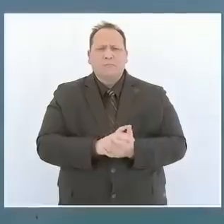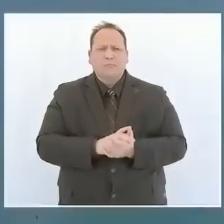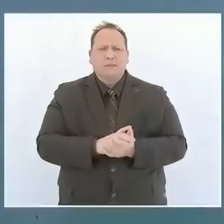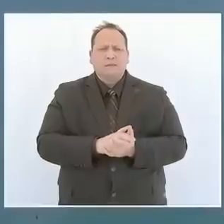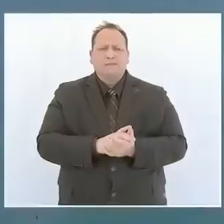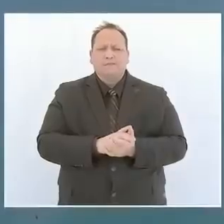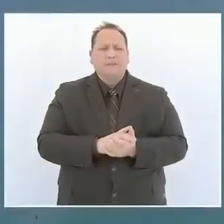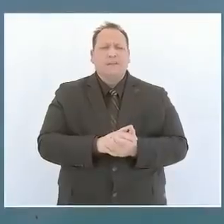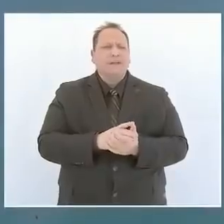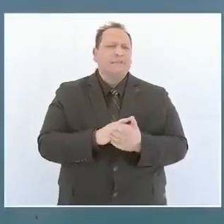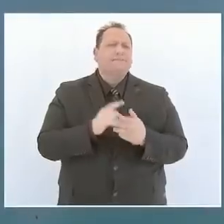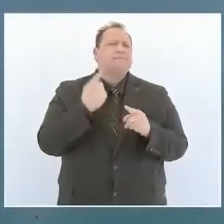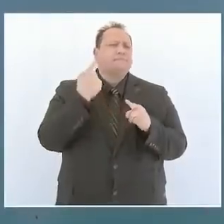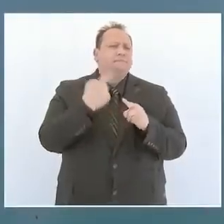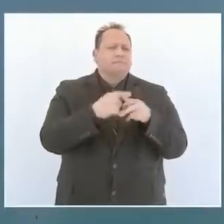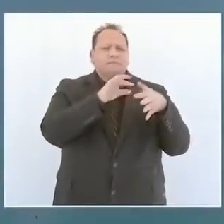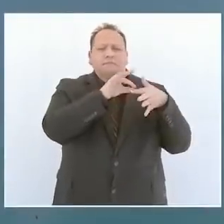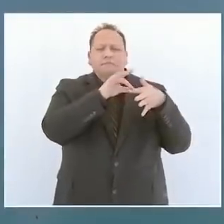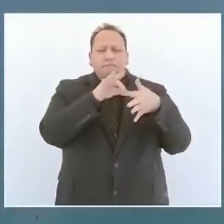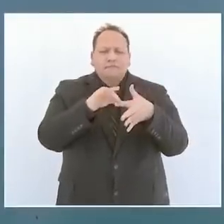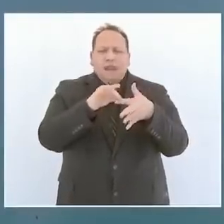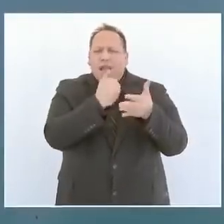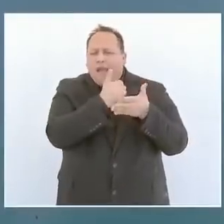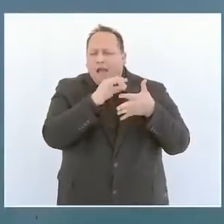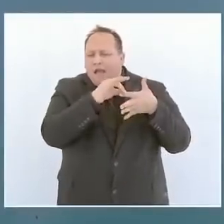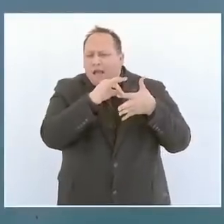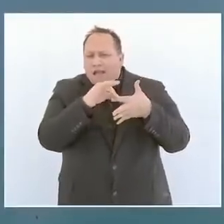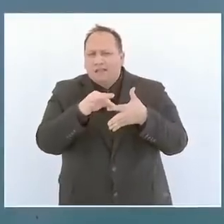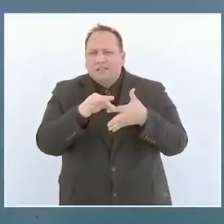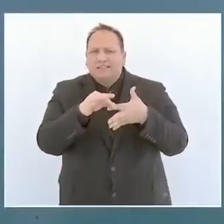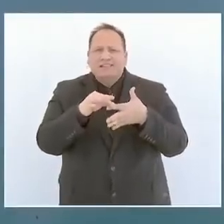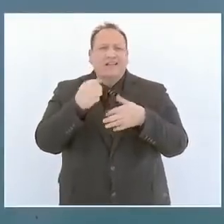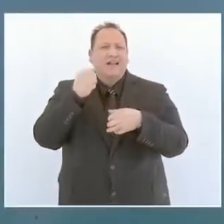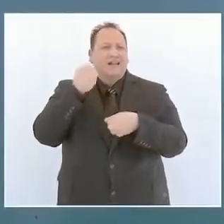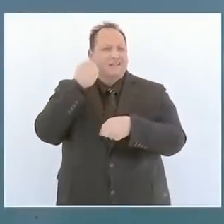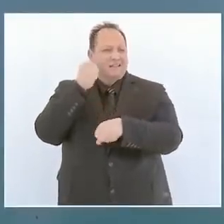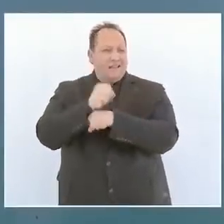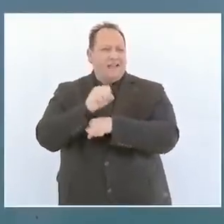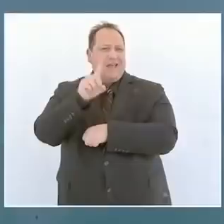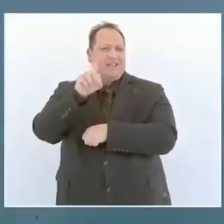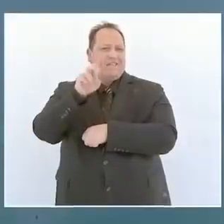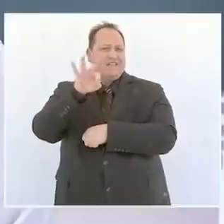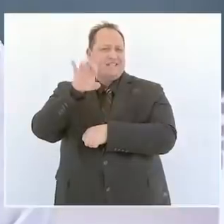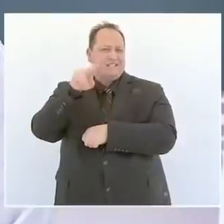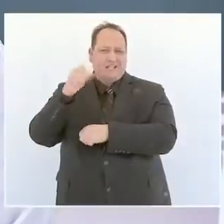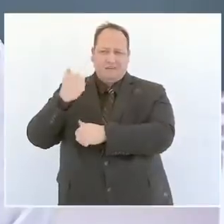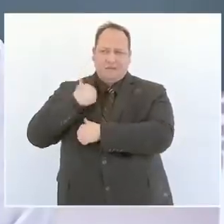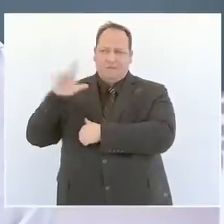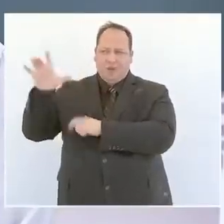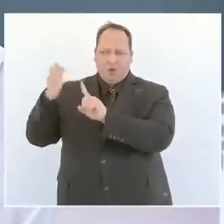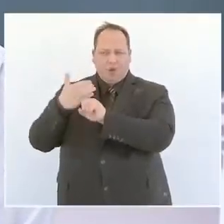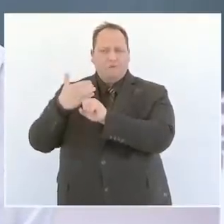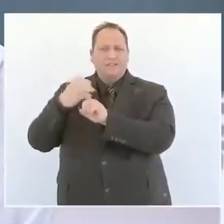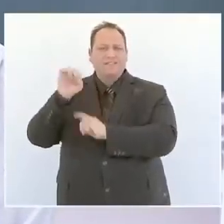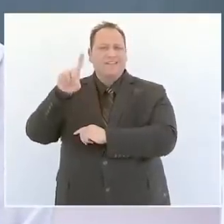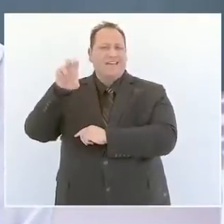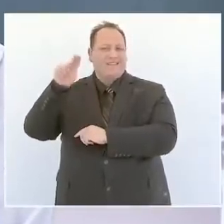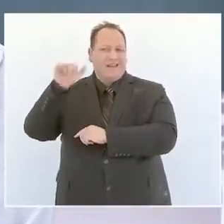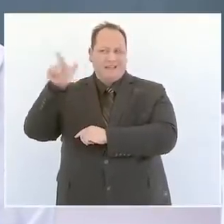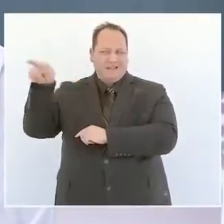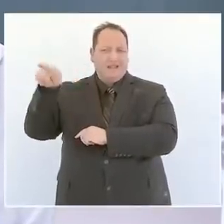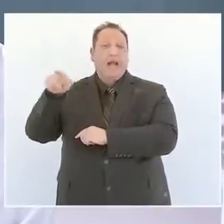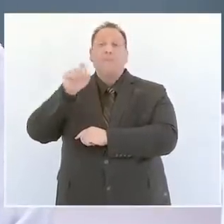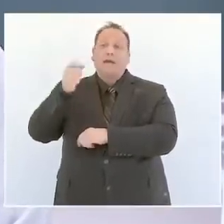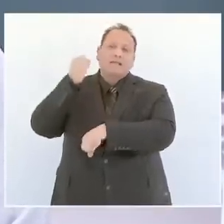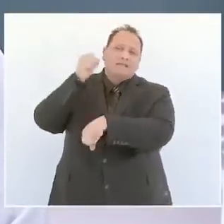con la guía de la mano de la Secretaría de la Defensa y de la Secretaría